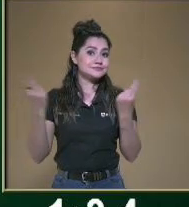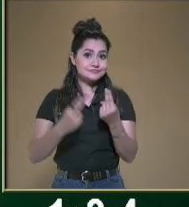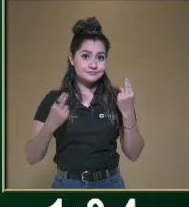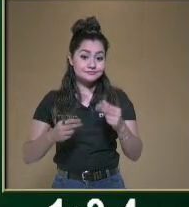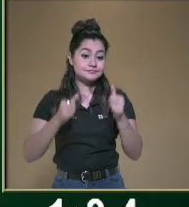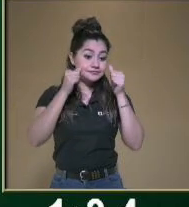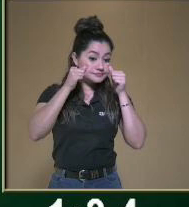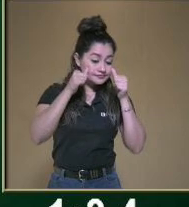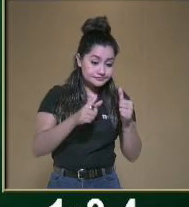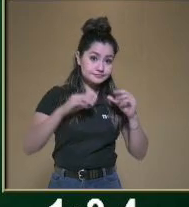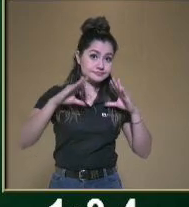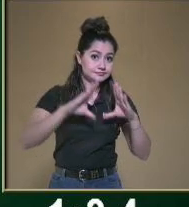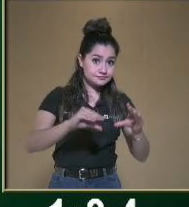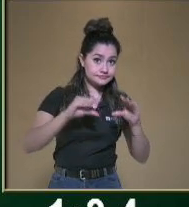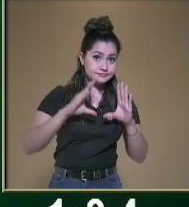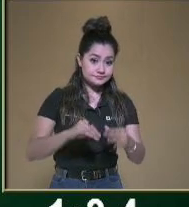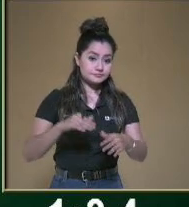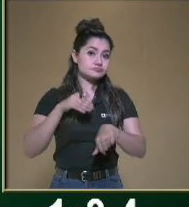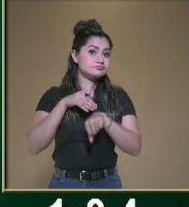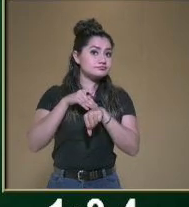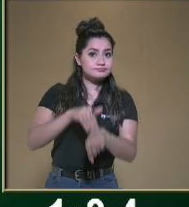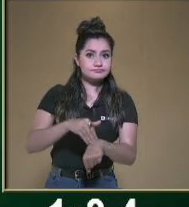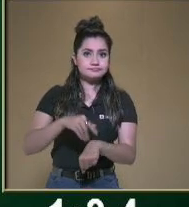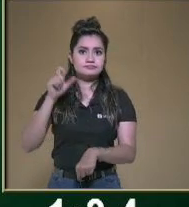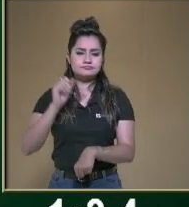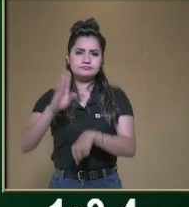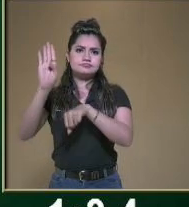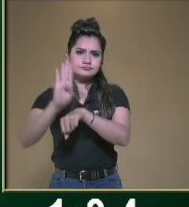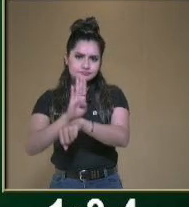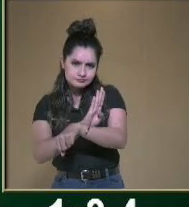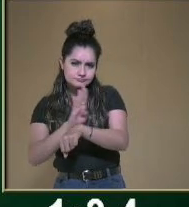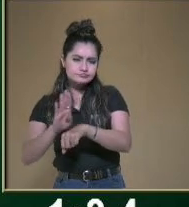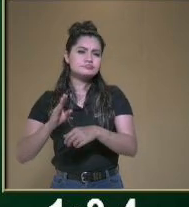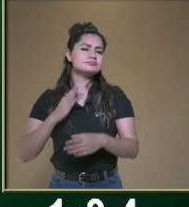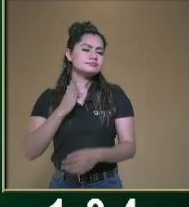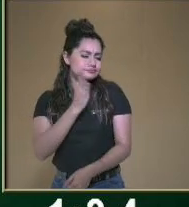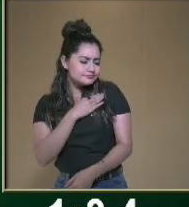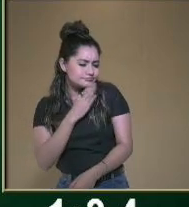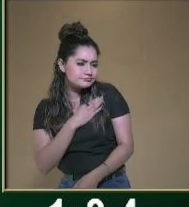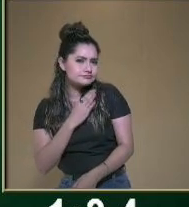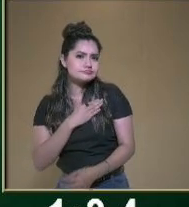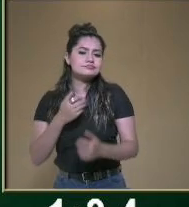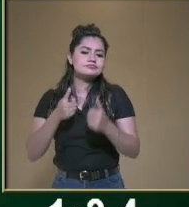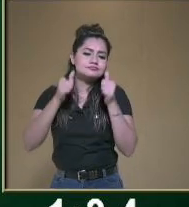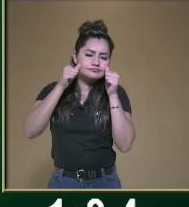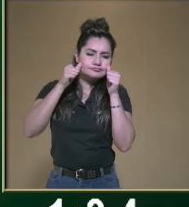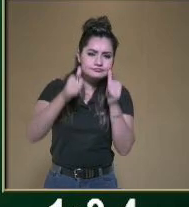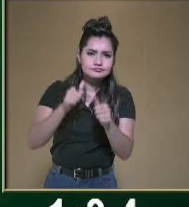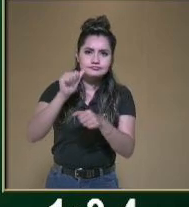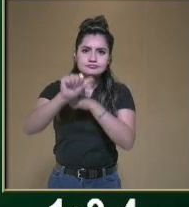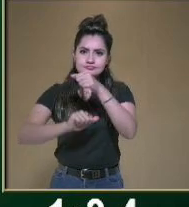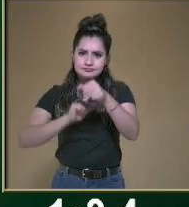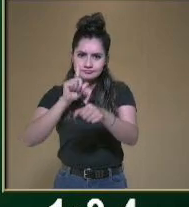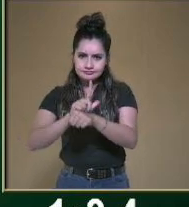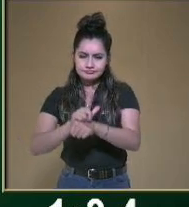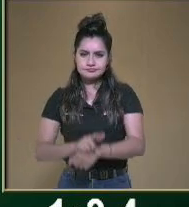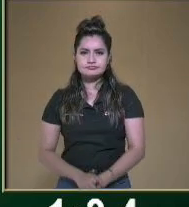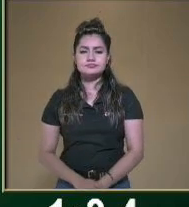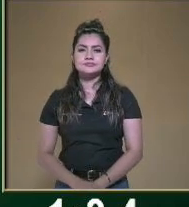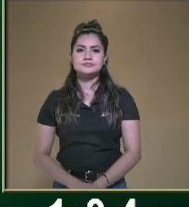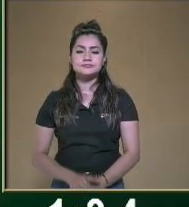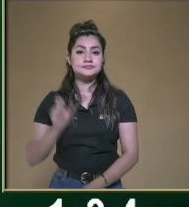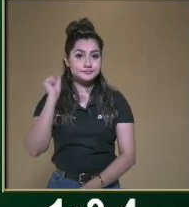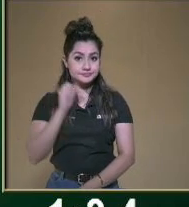una consideración y una bondad hacia nuestras mascotas. Y también el ser responsables. La palabra responsable es